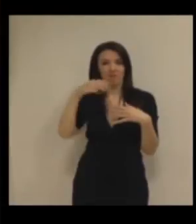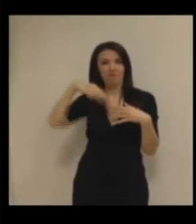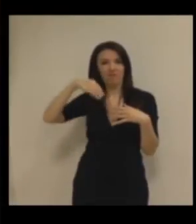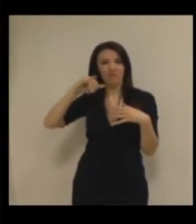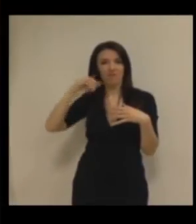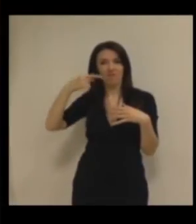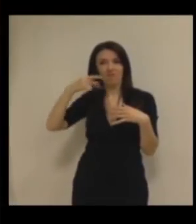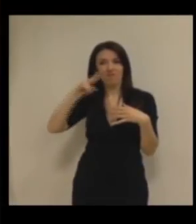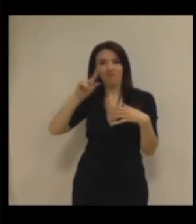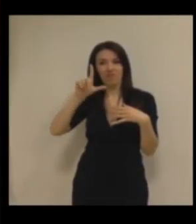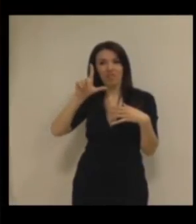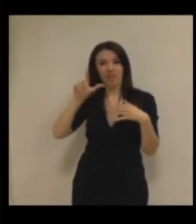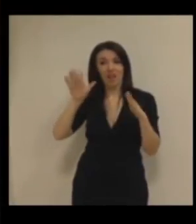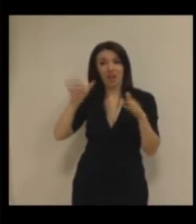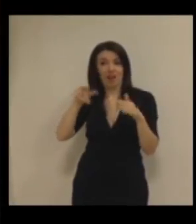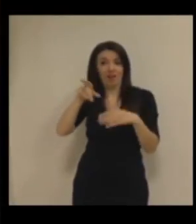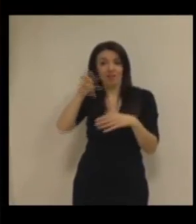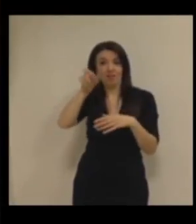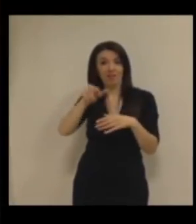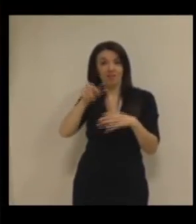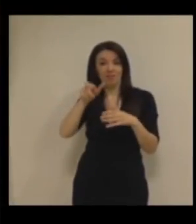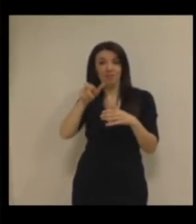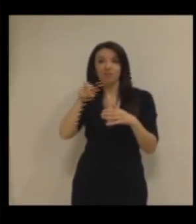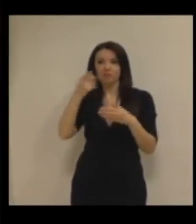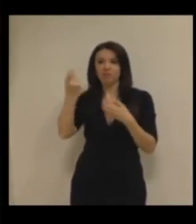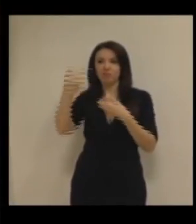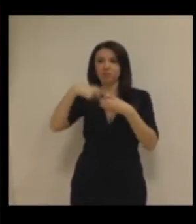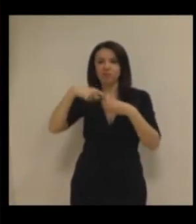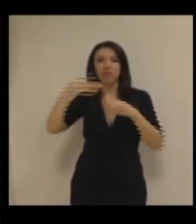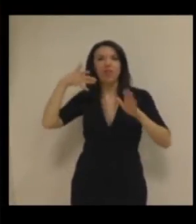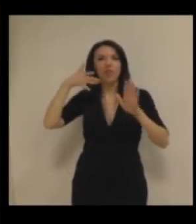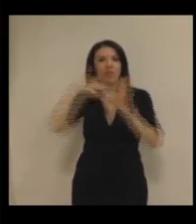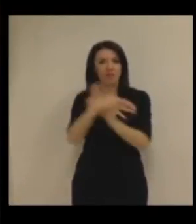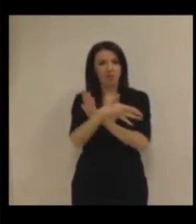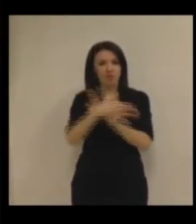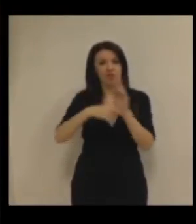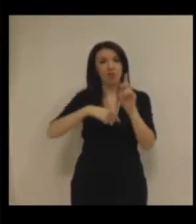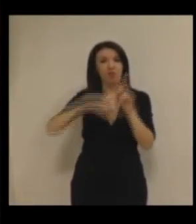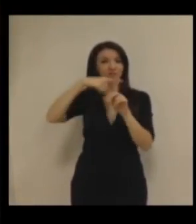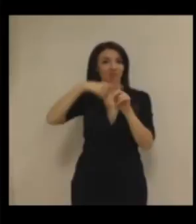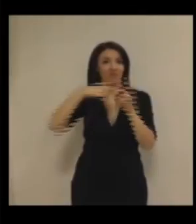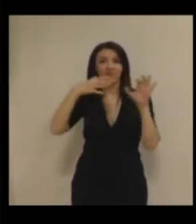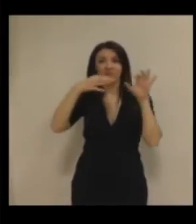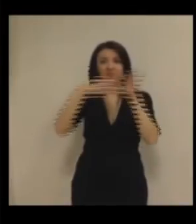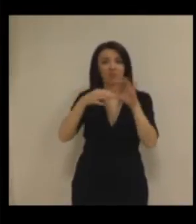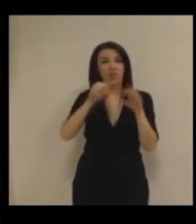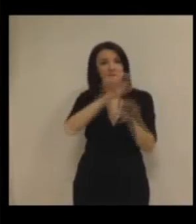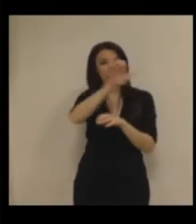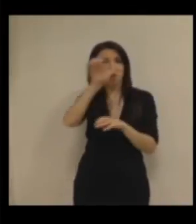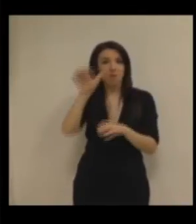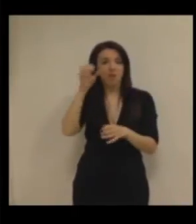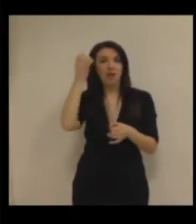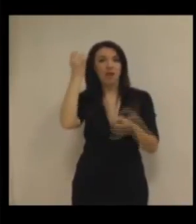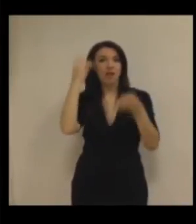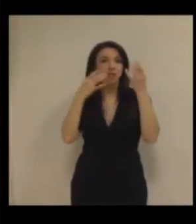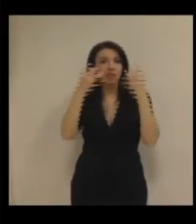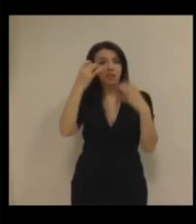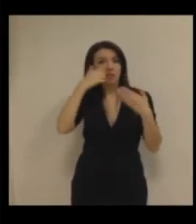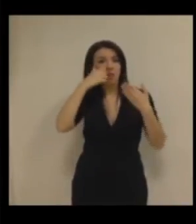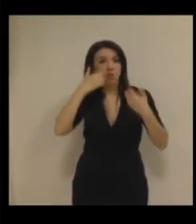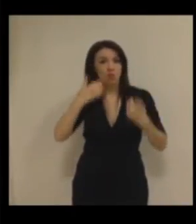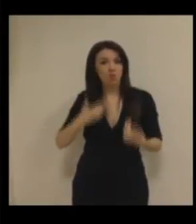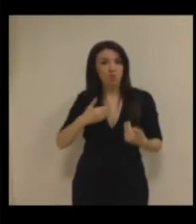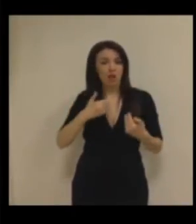Ángel participó en la definición de esas categorías, son a nivel europeo, de actividad humana en